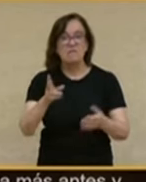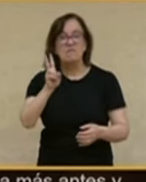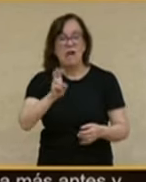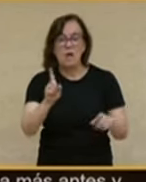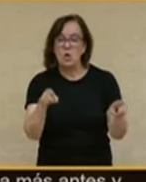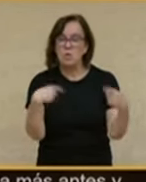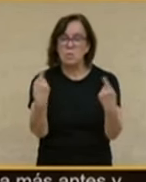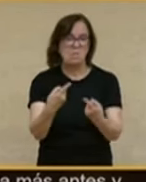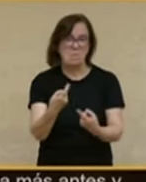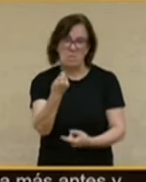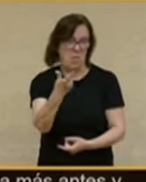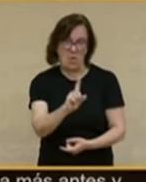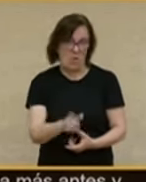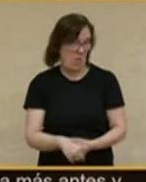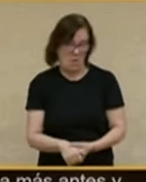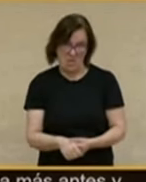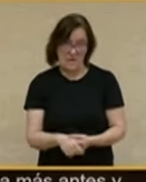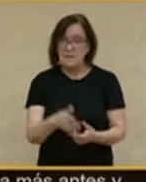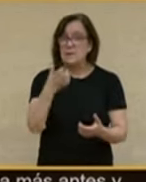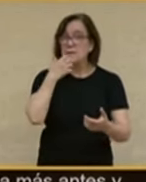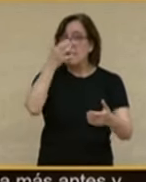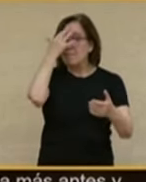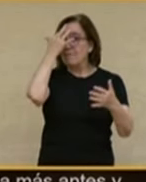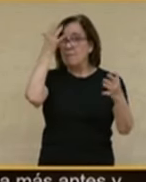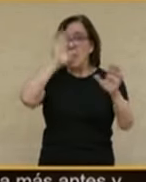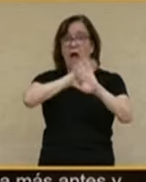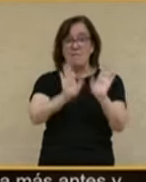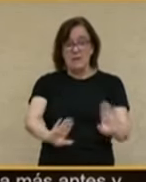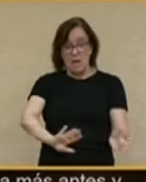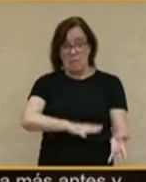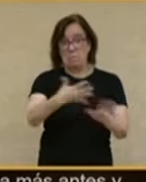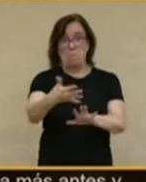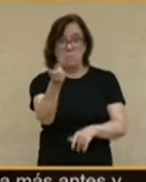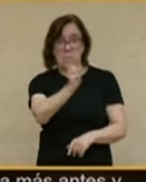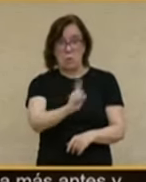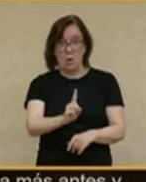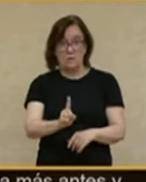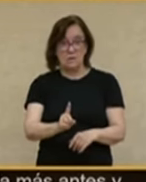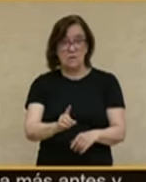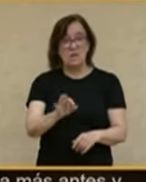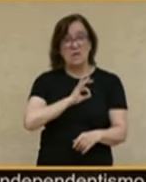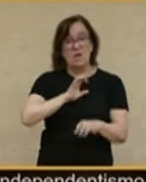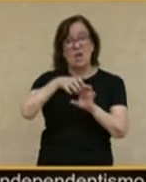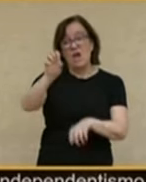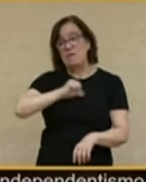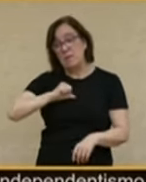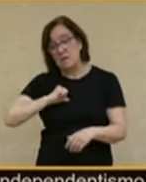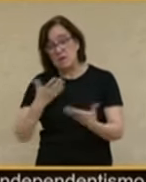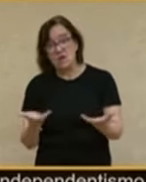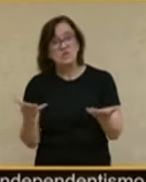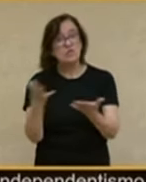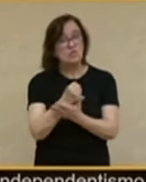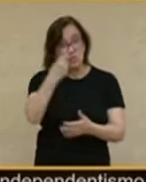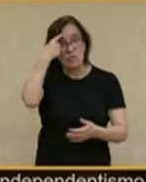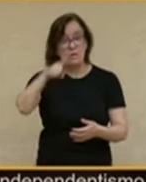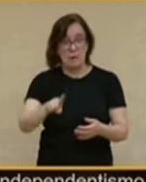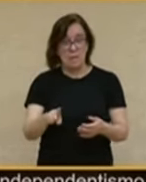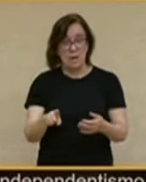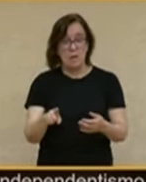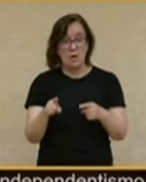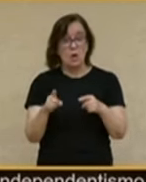ustedes de muy poco. Y si finalmente no se aplica, señores del independentismo, todos sabemos